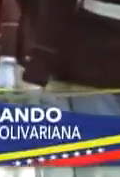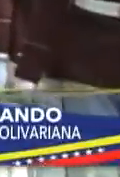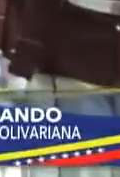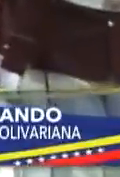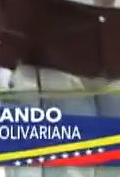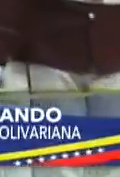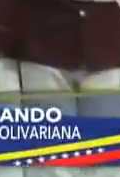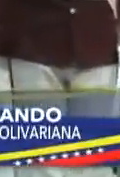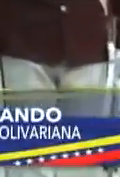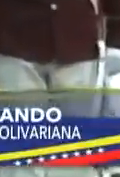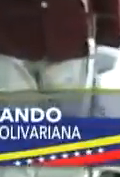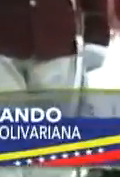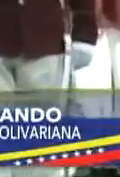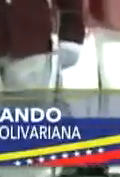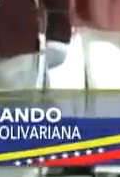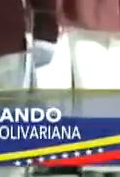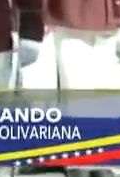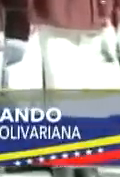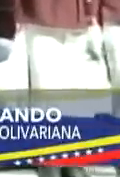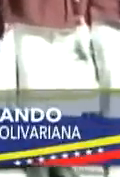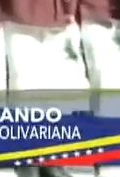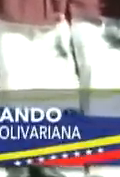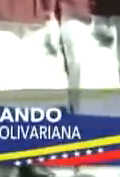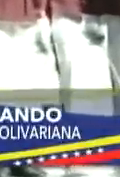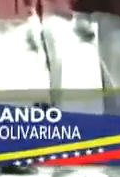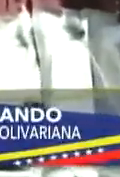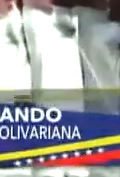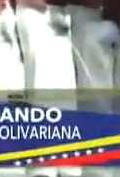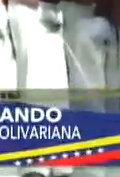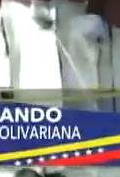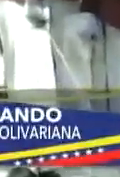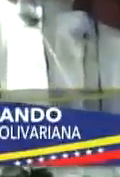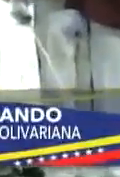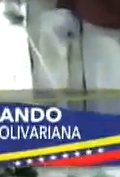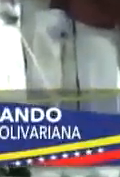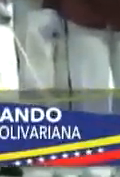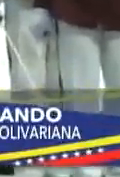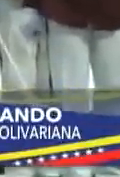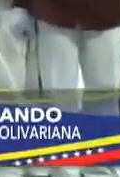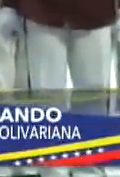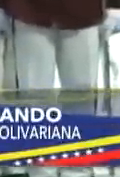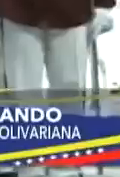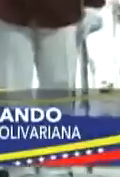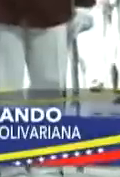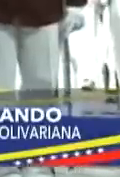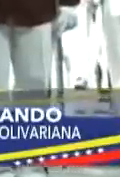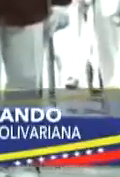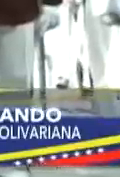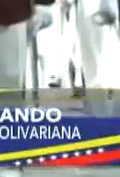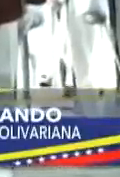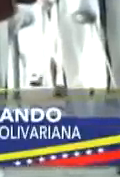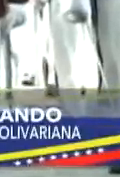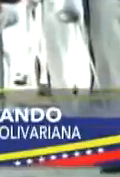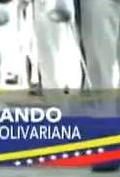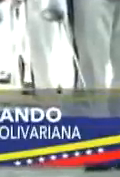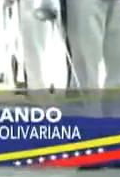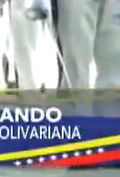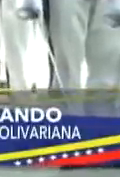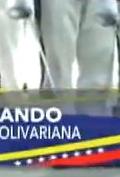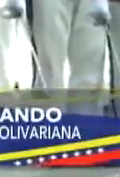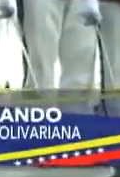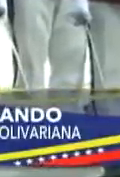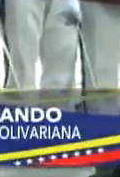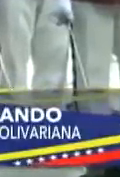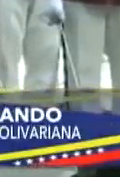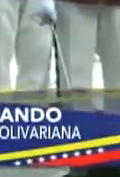Ha sido autorizado este importante acto de transmisión de mando de los componentes de la Aviación Militar Bolivariana y de la Armada Militar Bolivariana, así como también